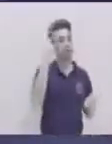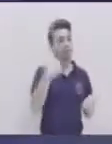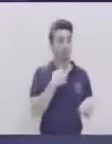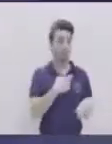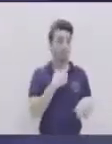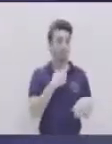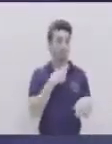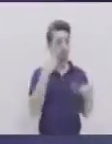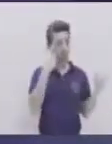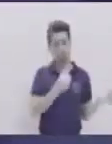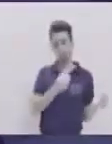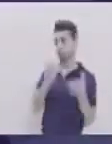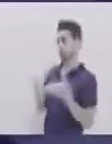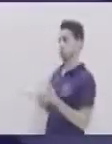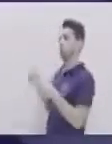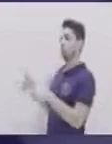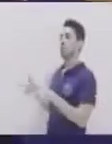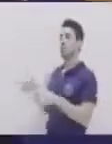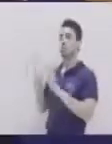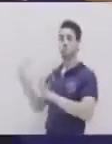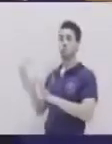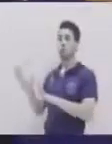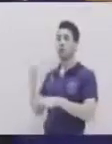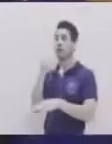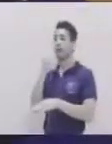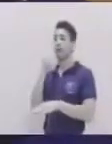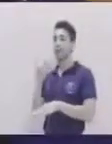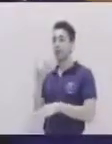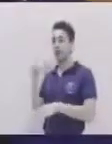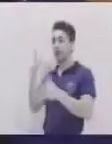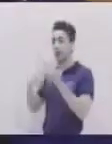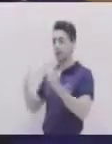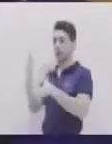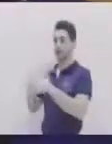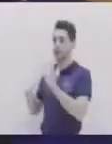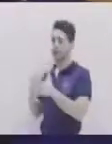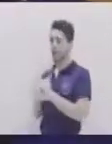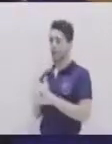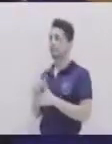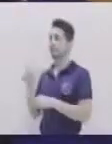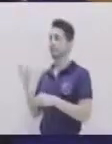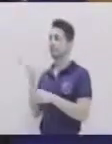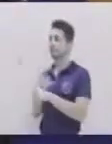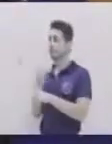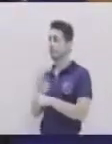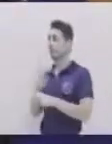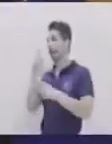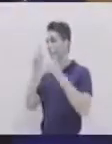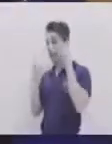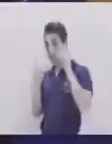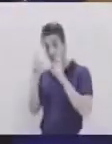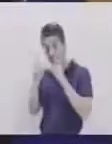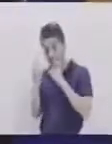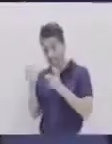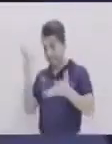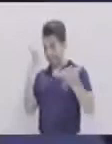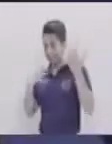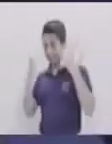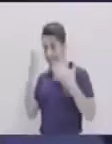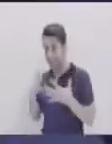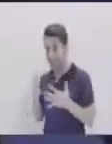Joselito había que hablarle en su idioma, en lengua de señas, utilizando